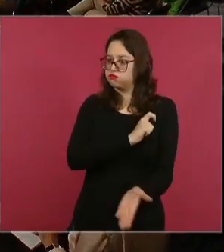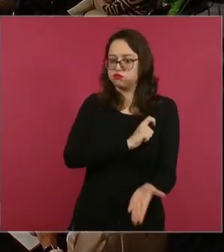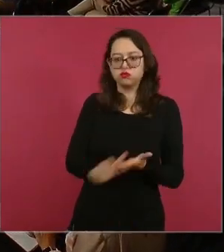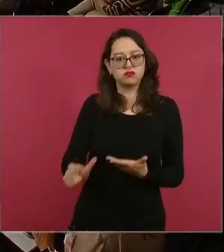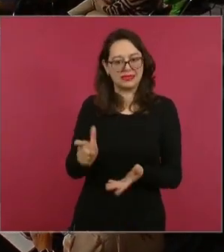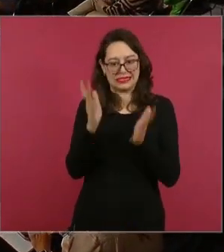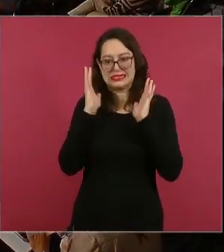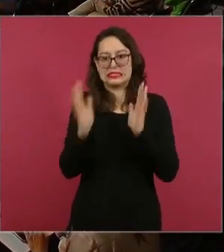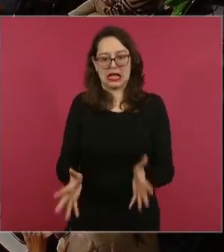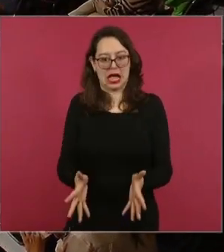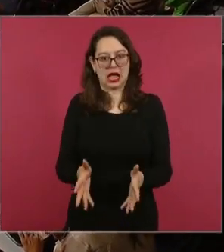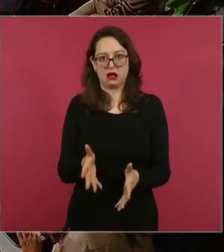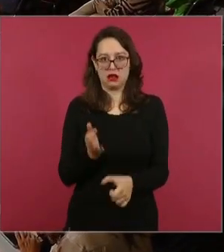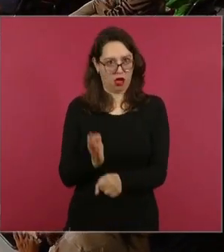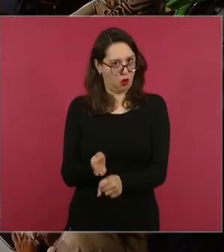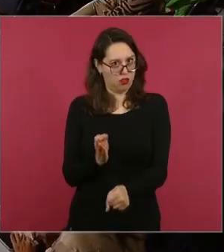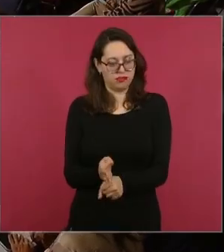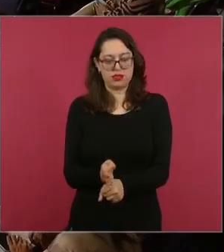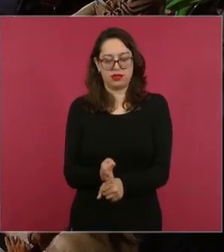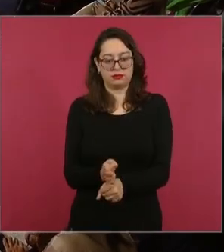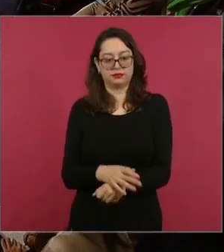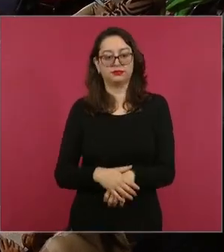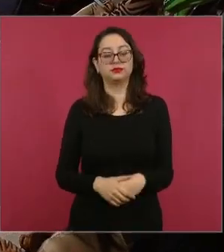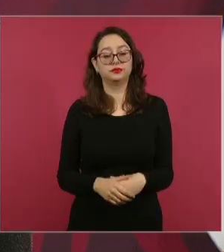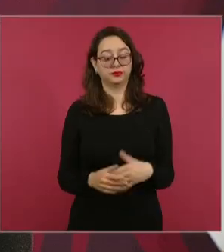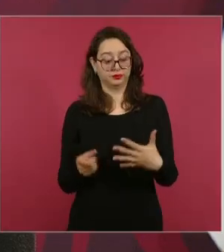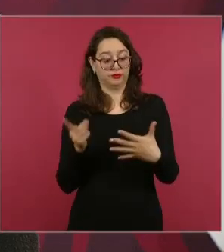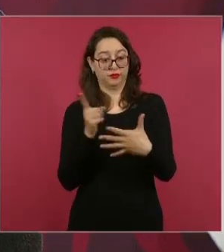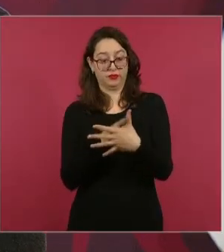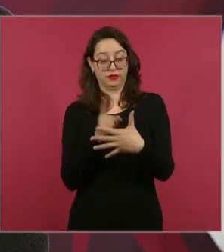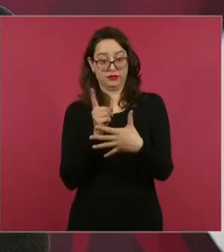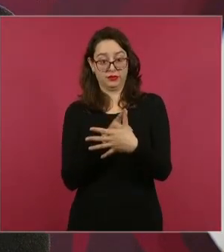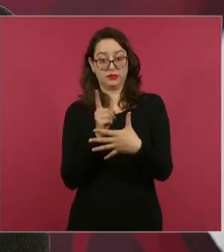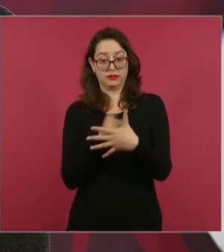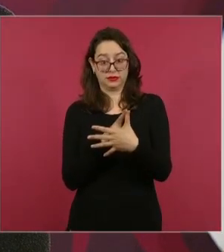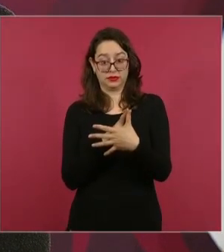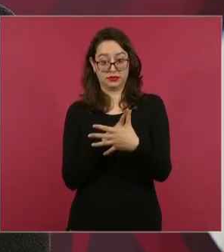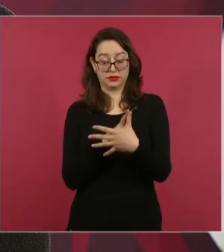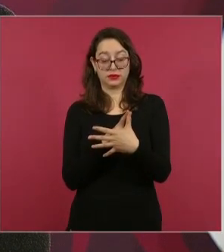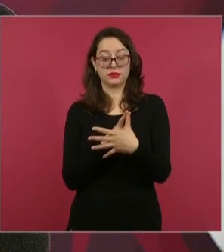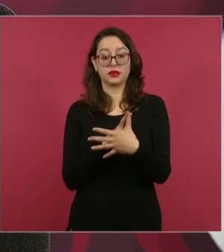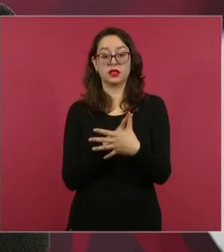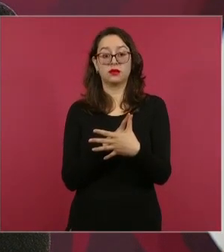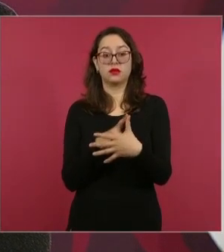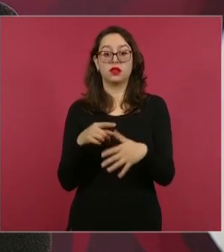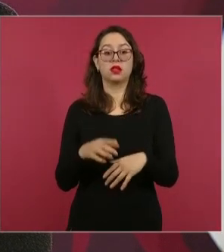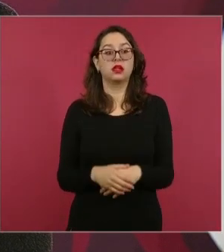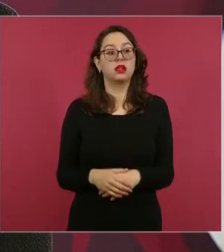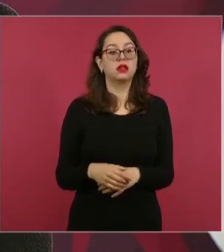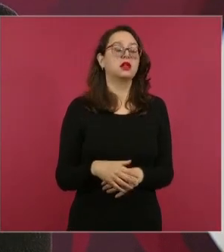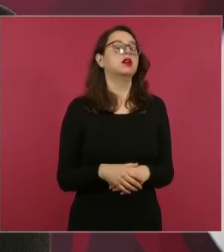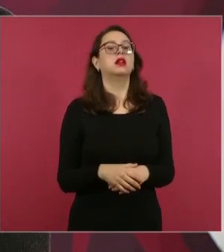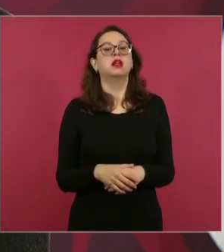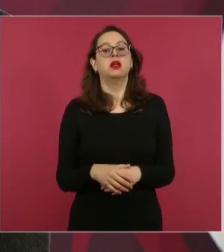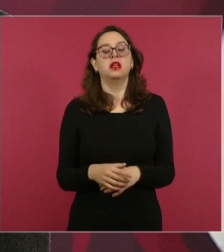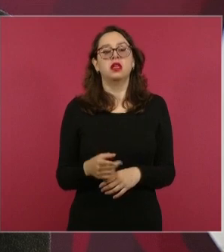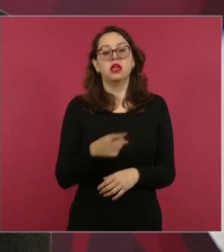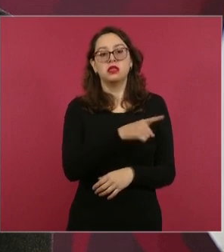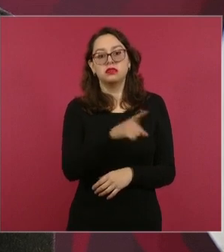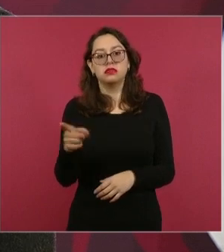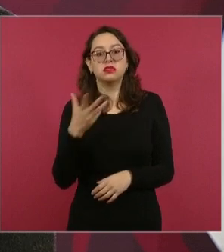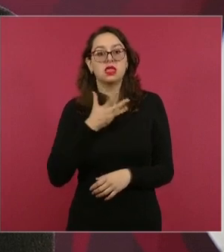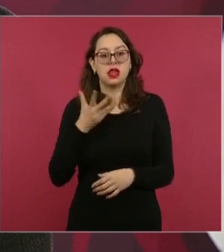cinco se establecerán 6 meses de prórroga en el pago de infonavid